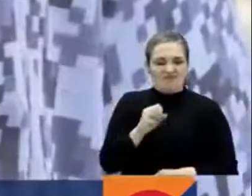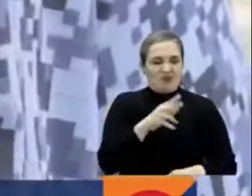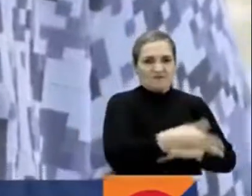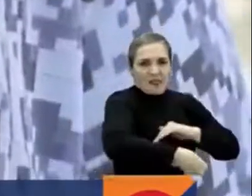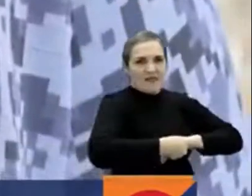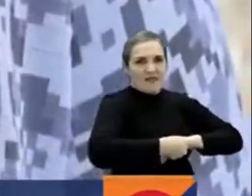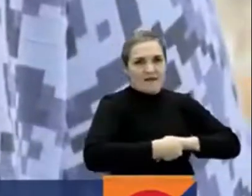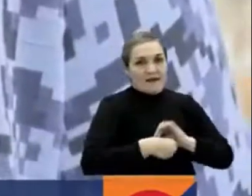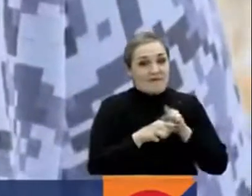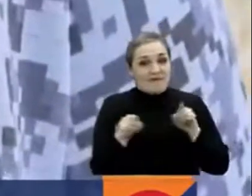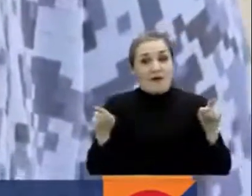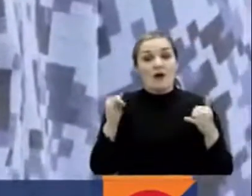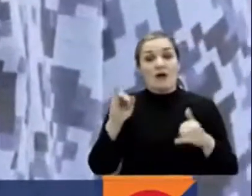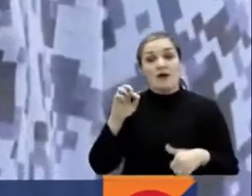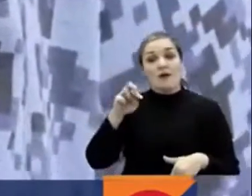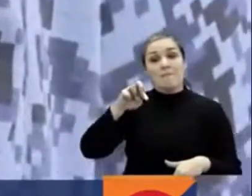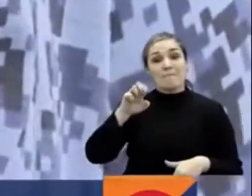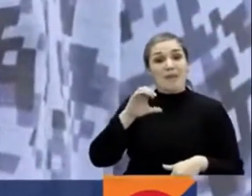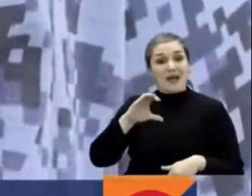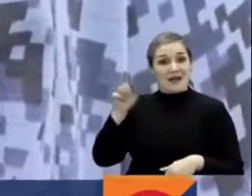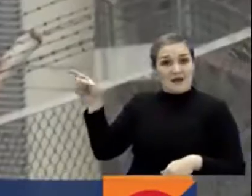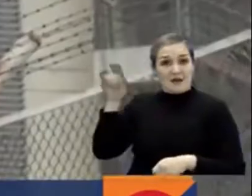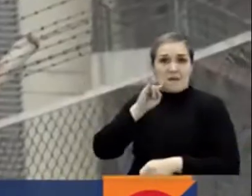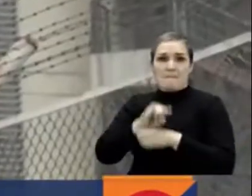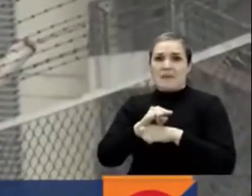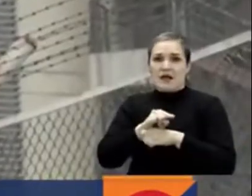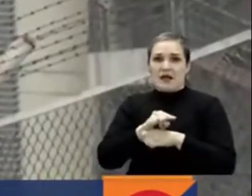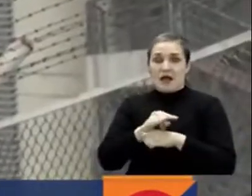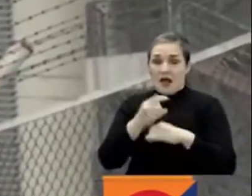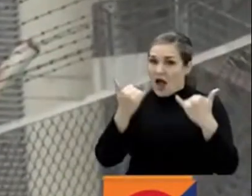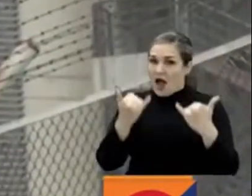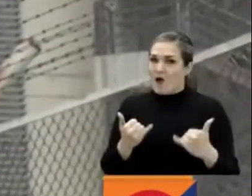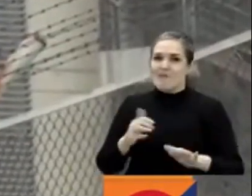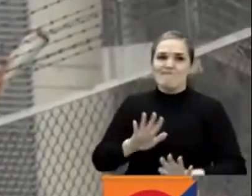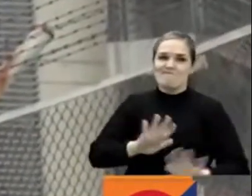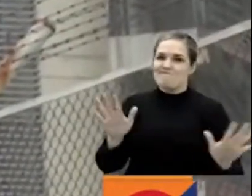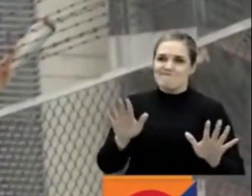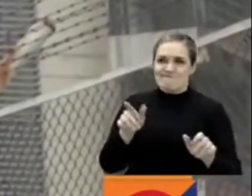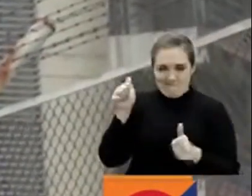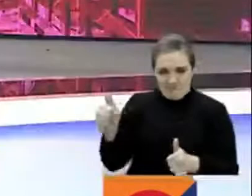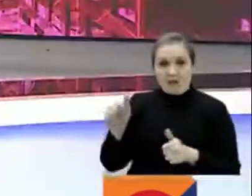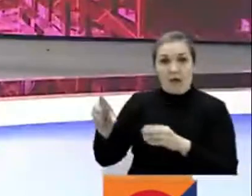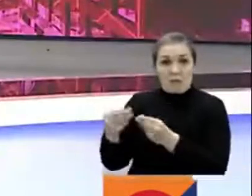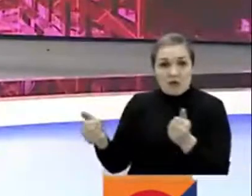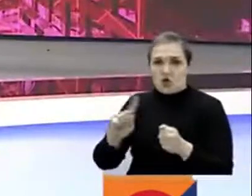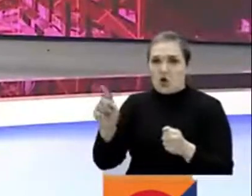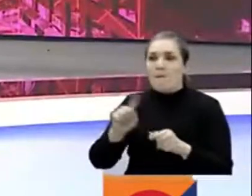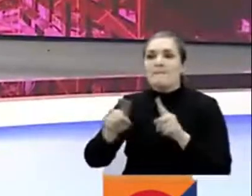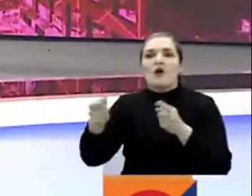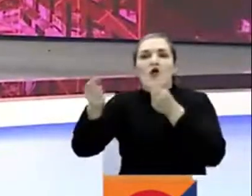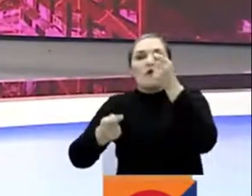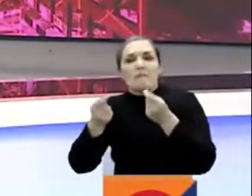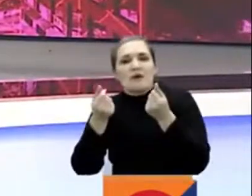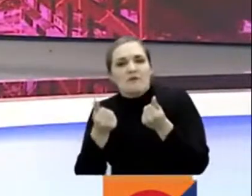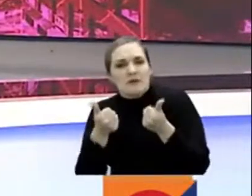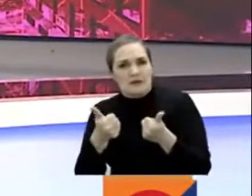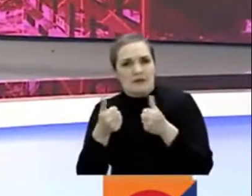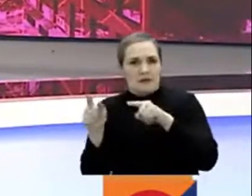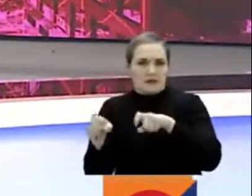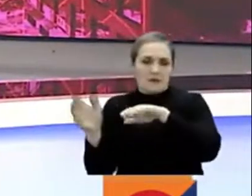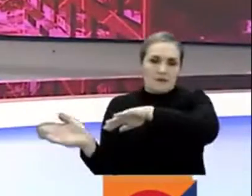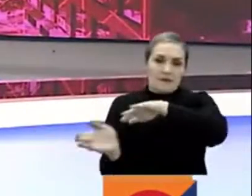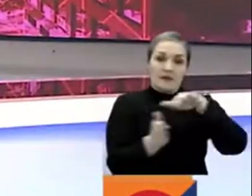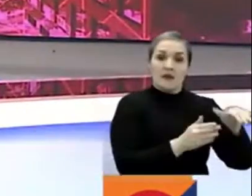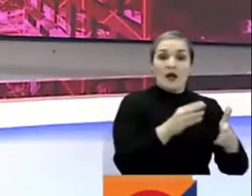ser liquidado y la lupa debe estar sobre la empresa que administra los recursos carcelarios. Vamos ahora al Atlántico. En